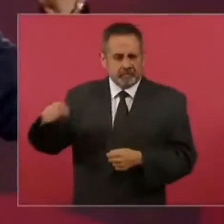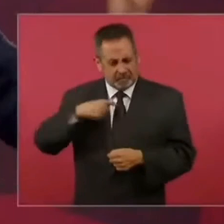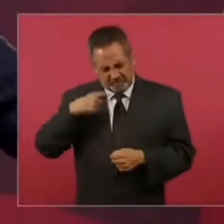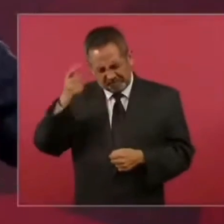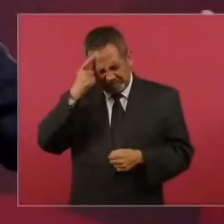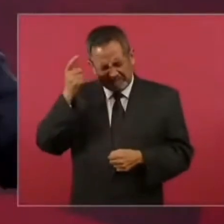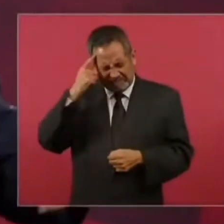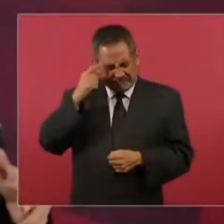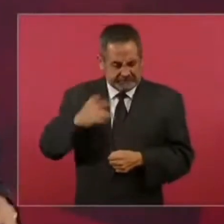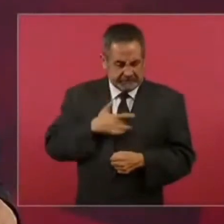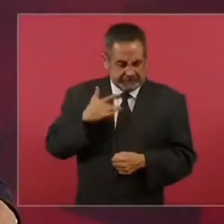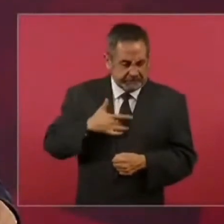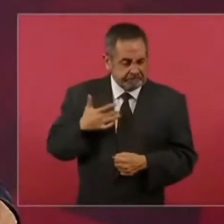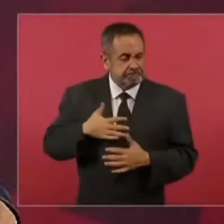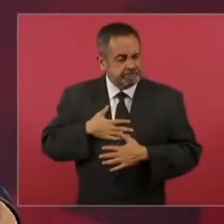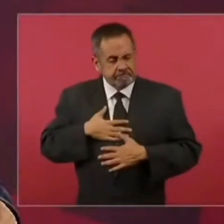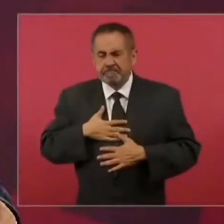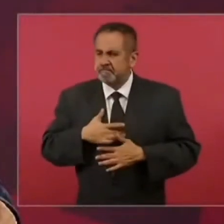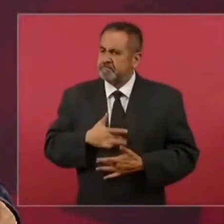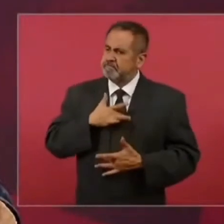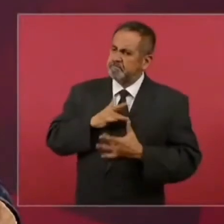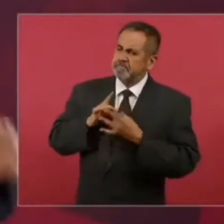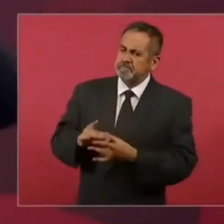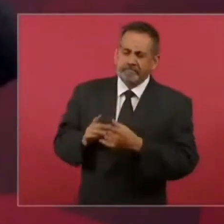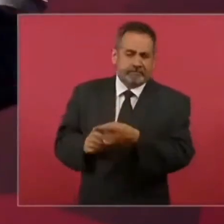conscientes, humanos,